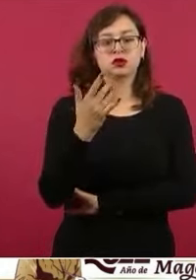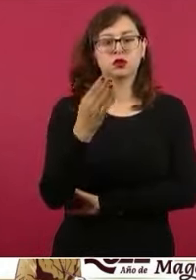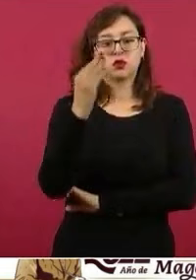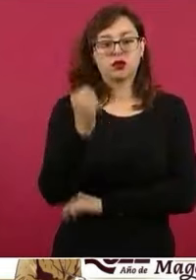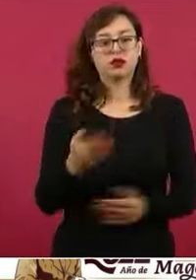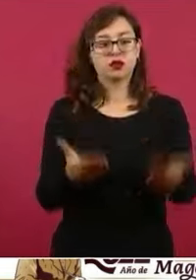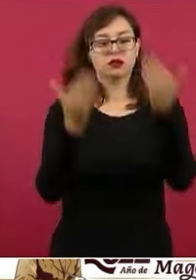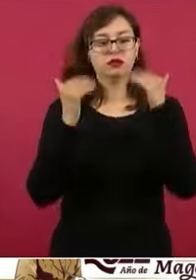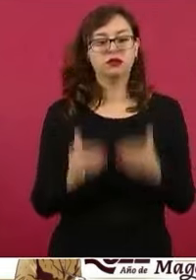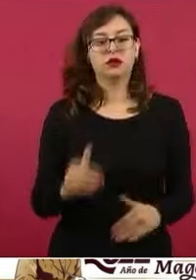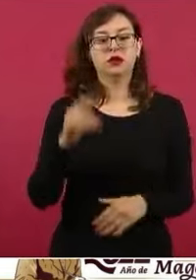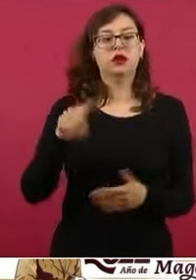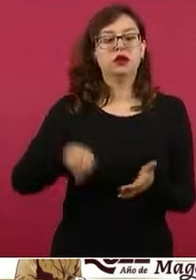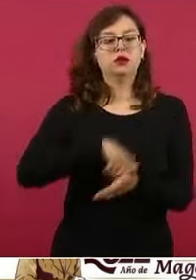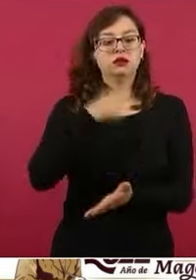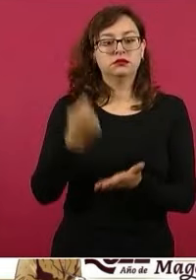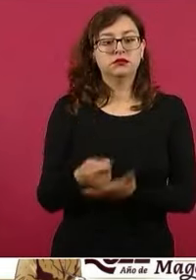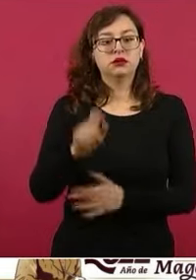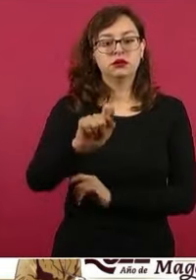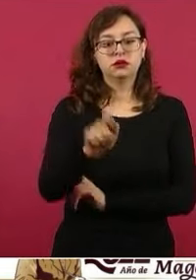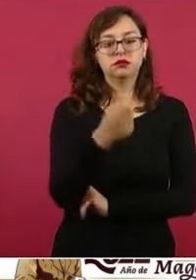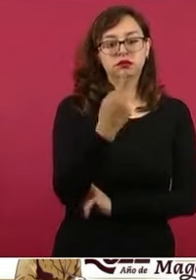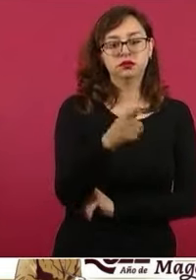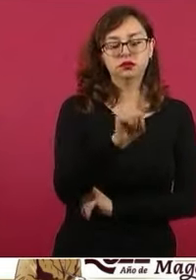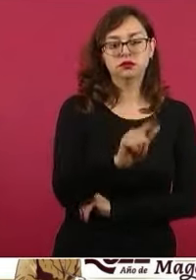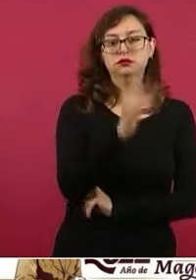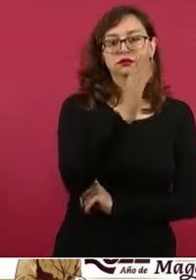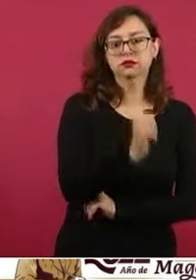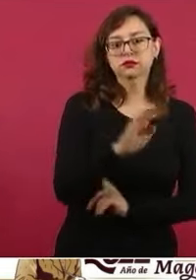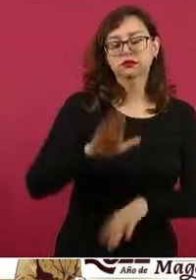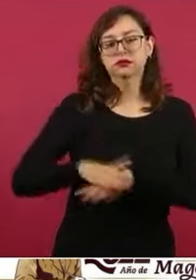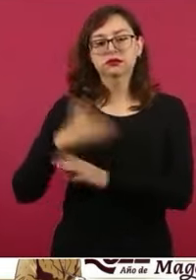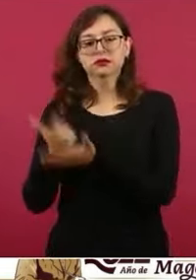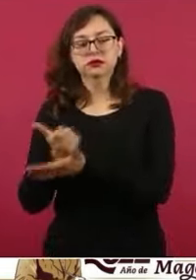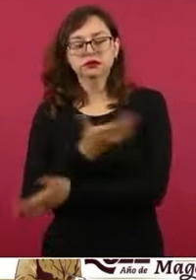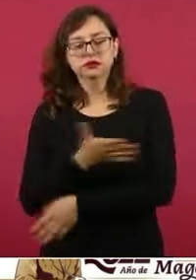de franquicia Pemex en Altamira, Tamaulipas, las más caras de Shell,